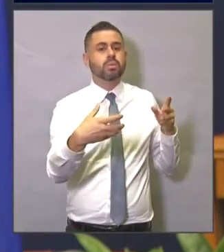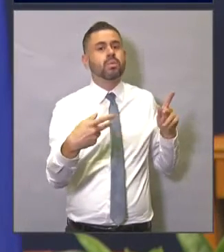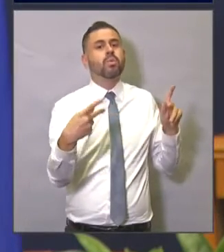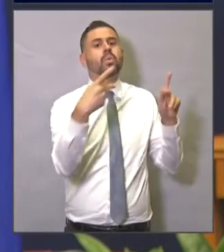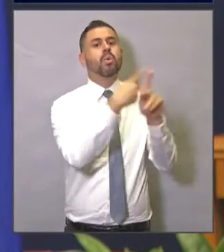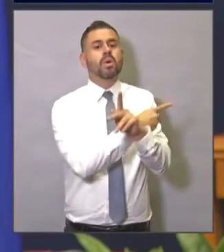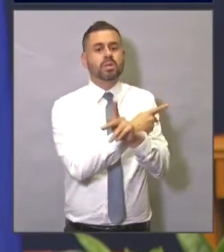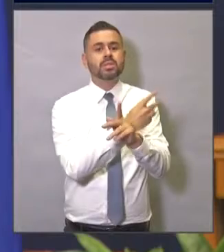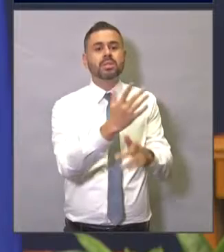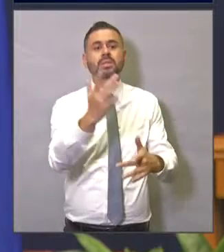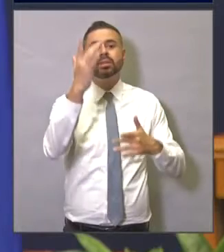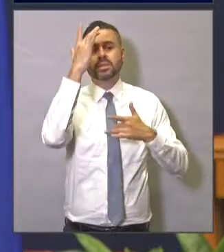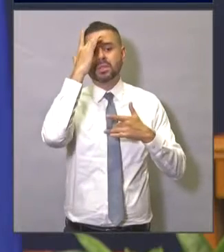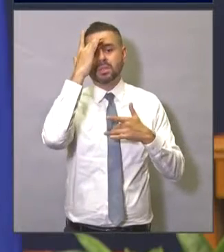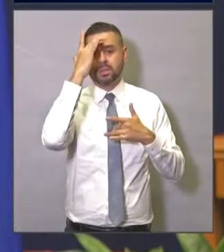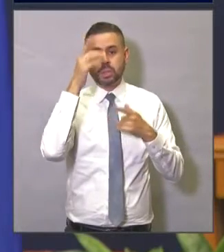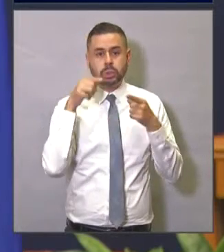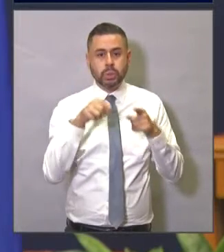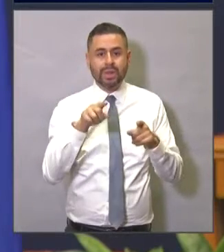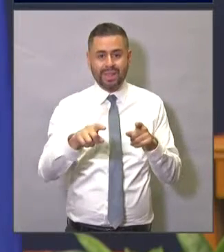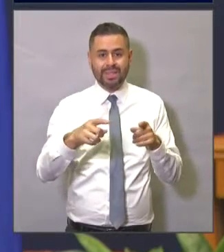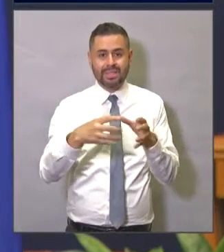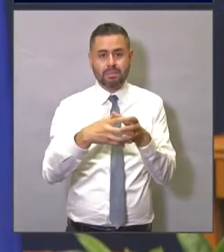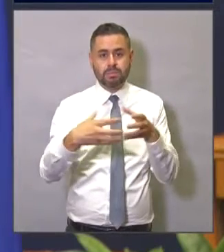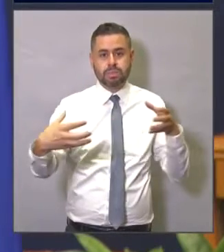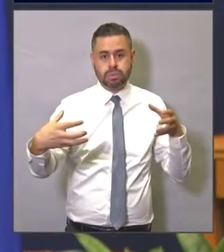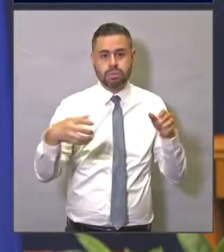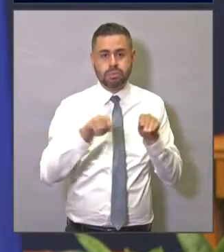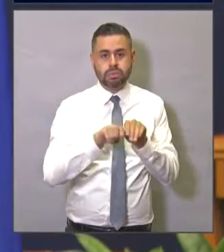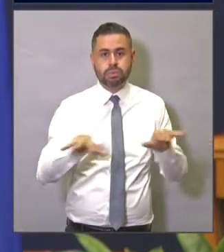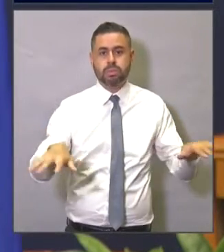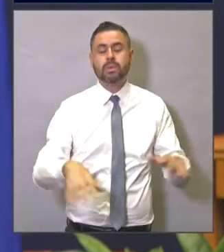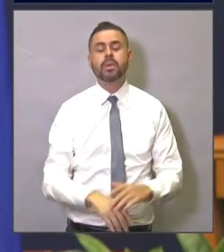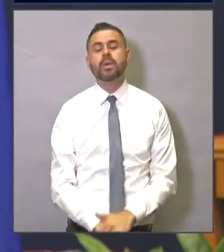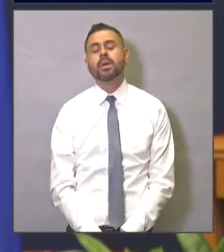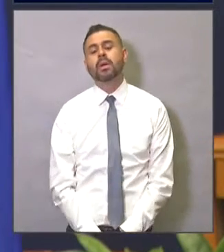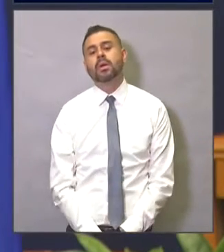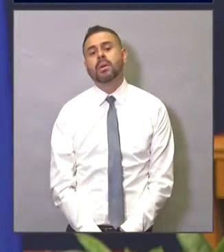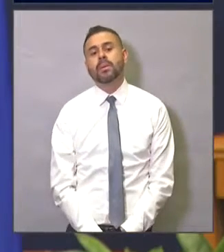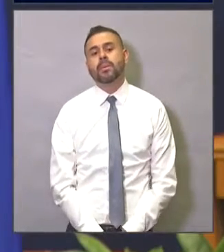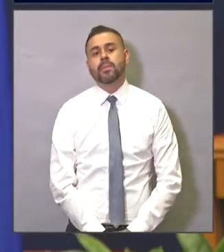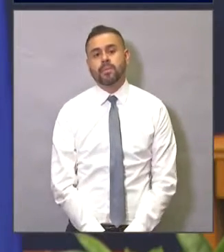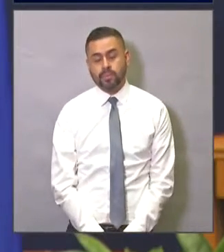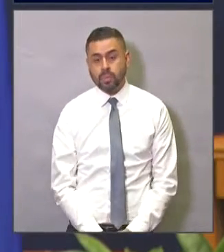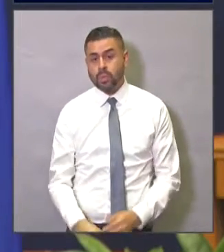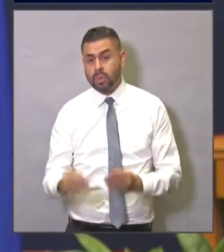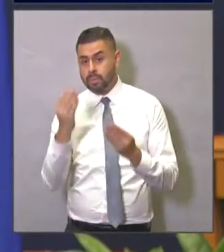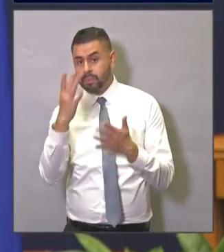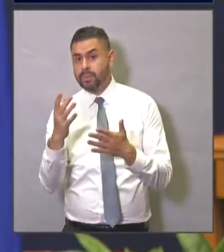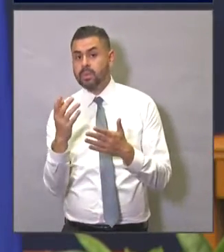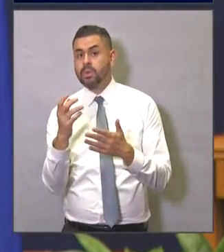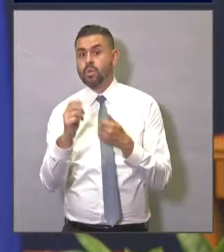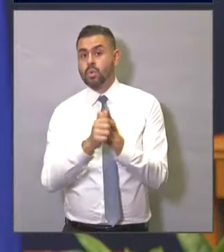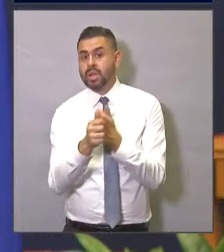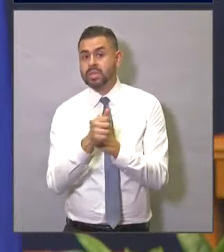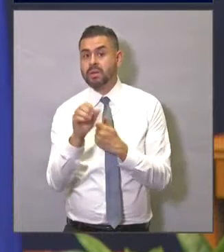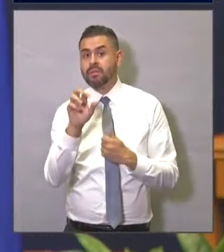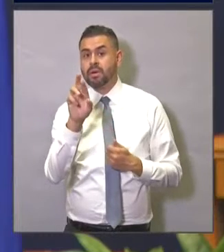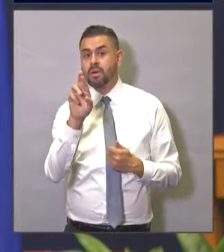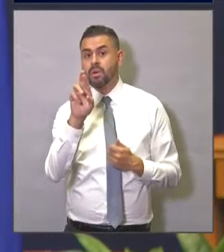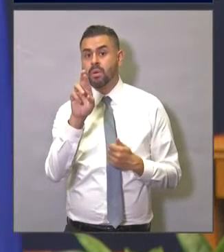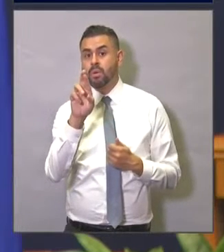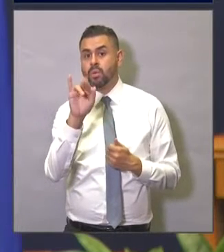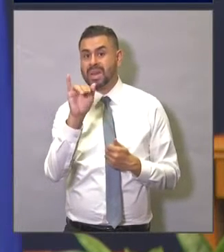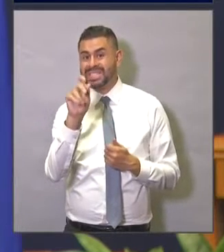los casos durante esta oleada. Además, daremos más información sobre el riesgo de transmisión que ocurre